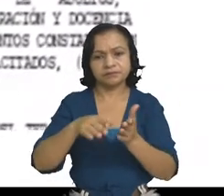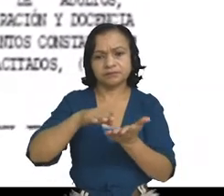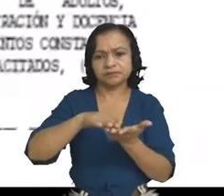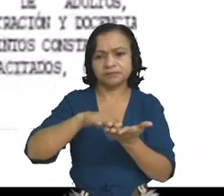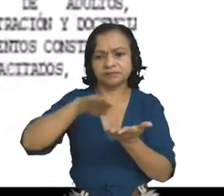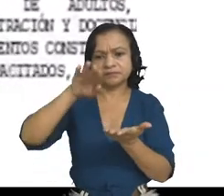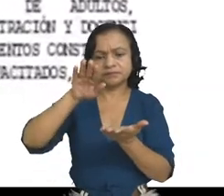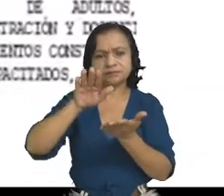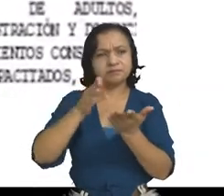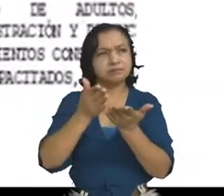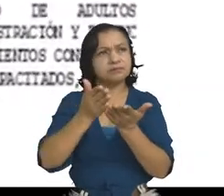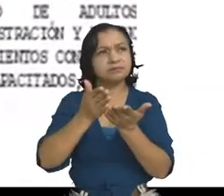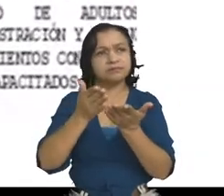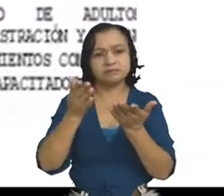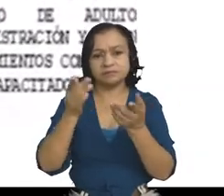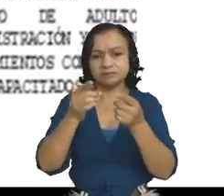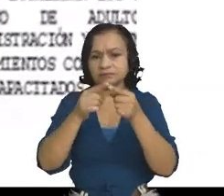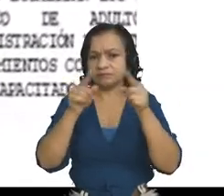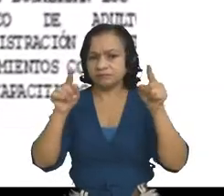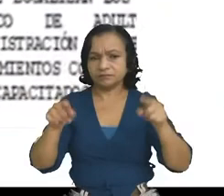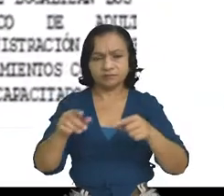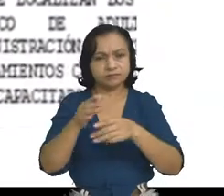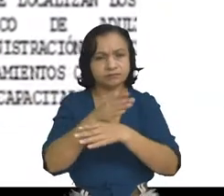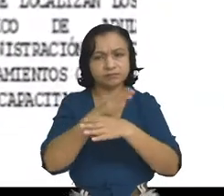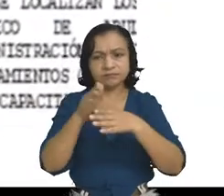Mesas verticales, terapias lumínicas,